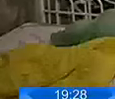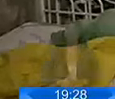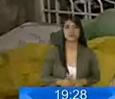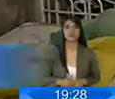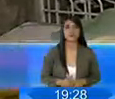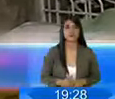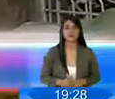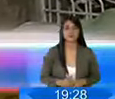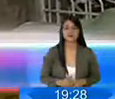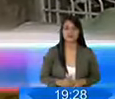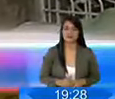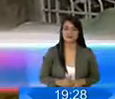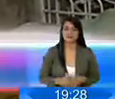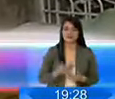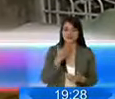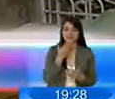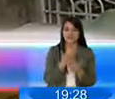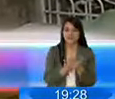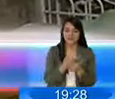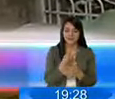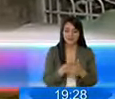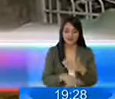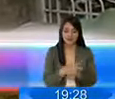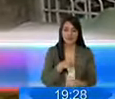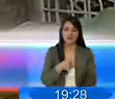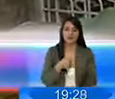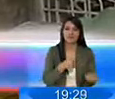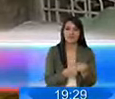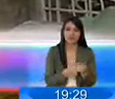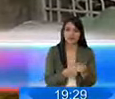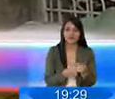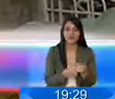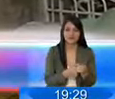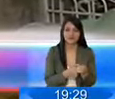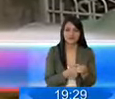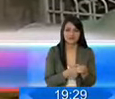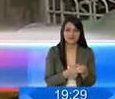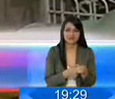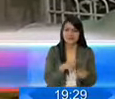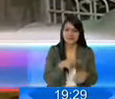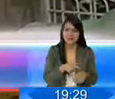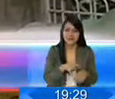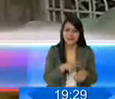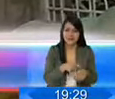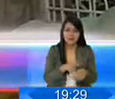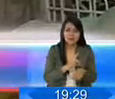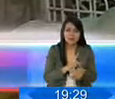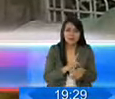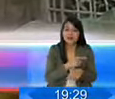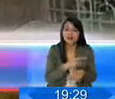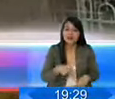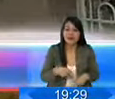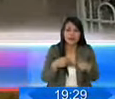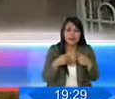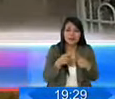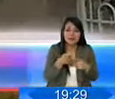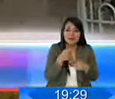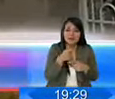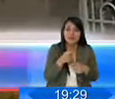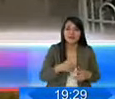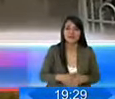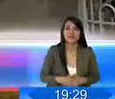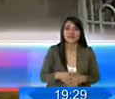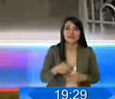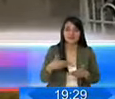Estoy agradecido por darle el apoyo a mi hijo, por brindarle cada segundo más, un poquito más de vida a él. Las lámparas